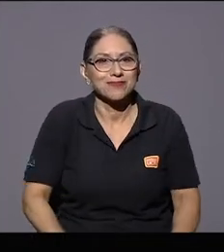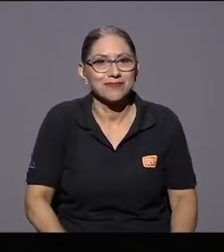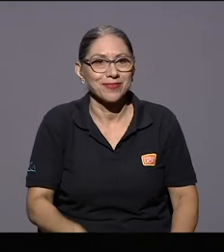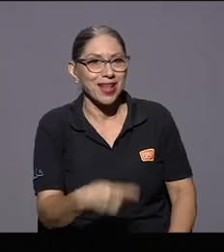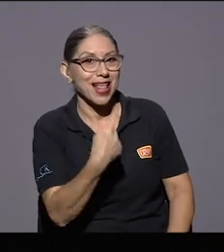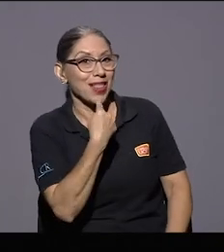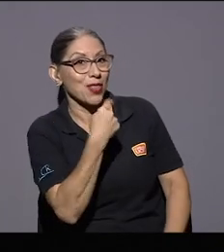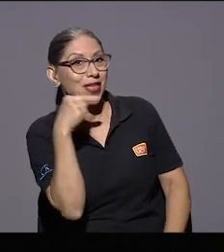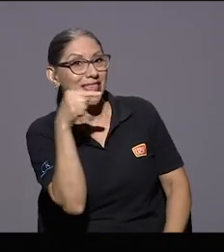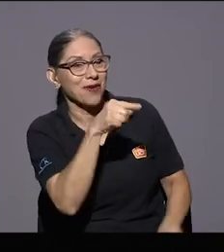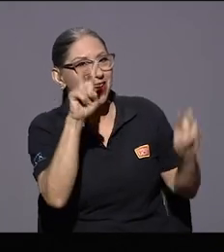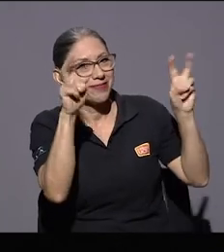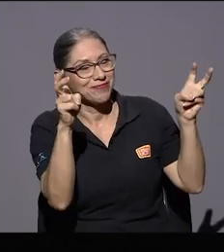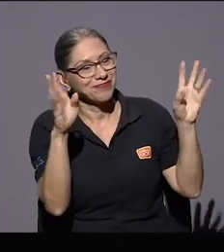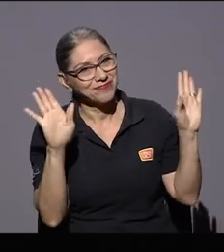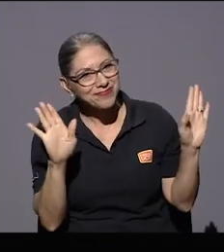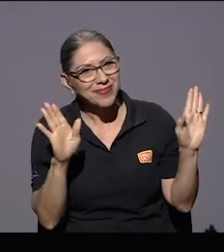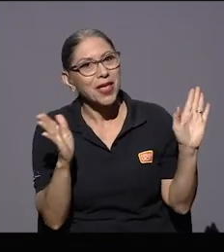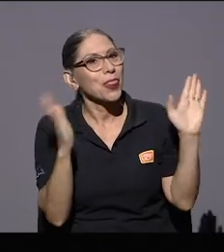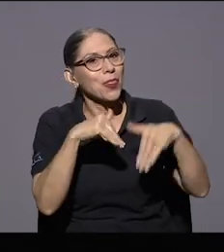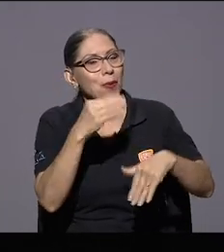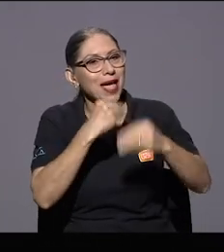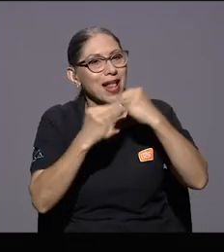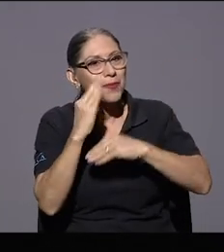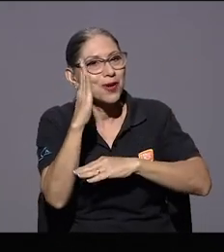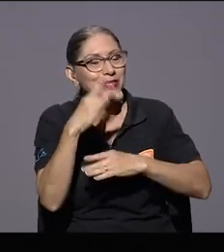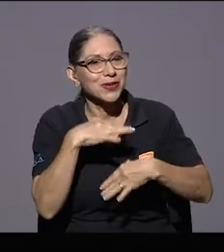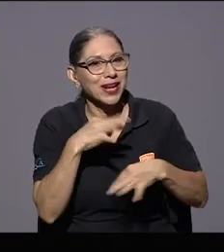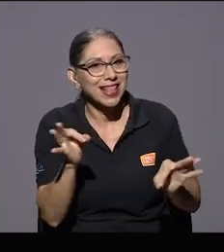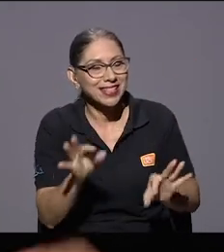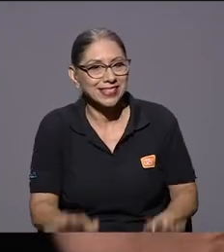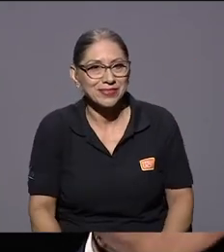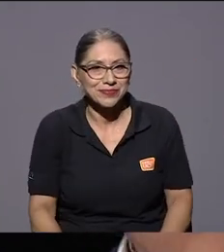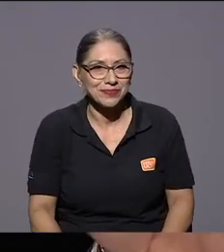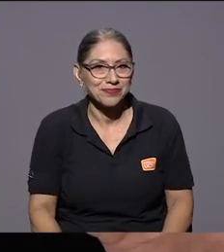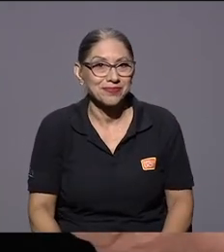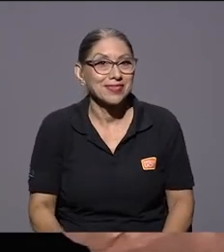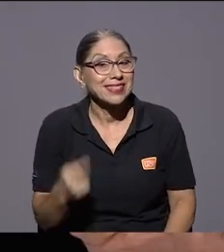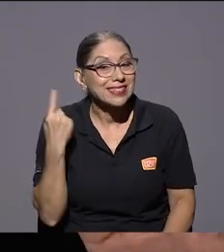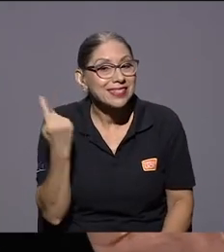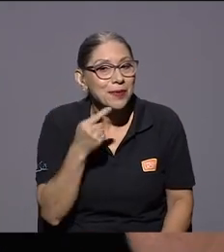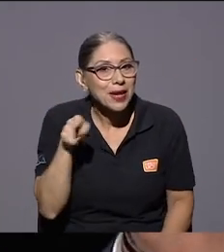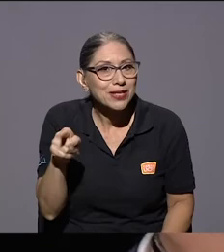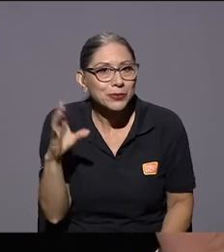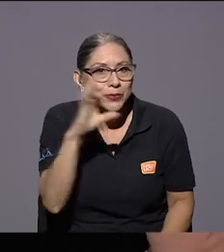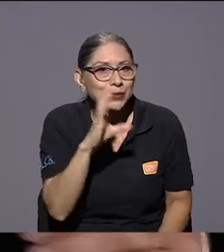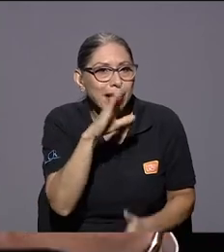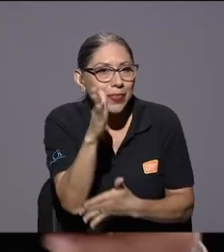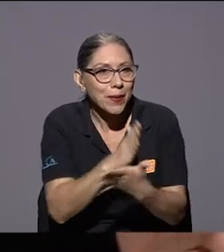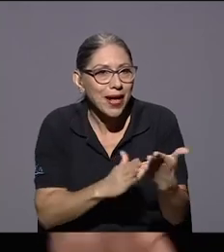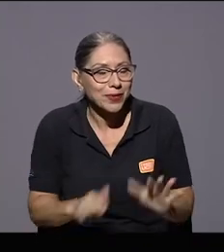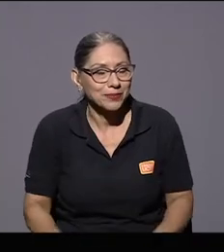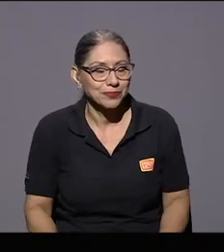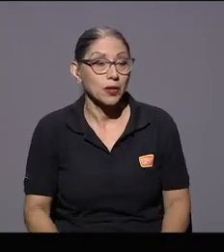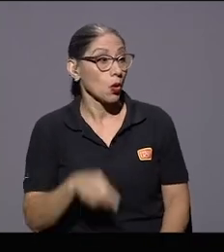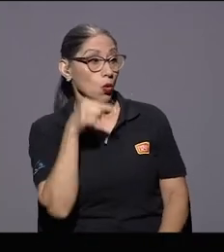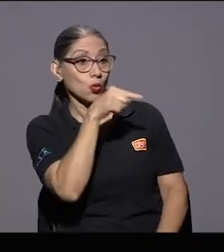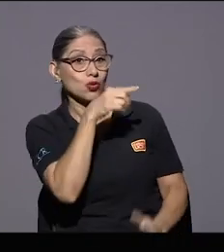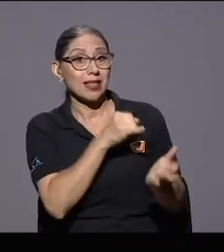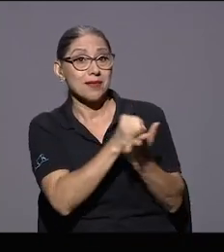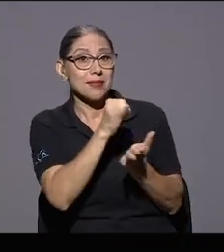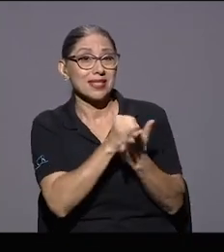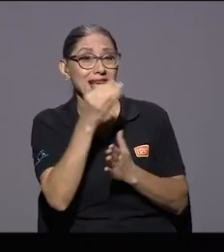almuerzo gratis. Don Randall, definamos de esta investigación que usted viene haciendo, que es además de hace muchos años